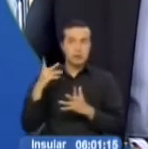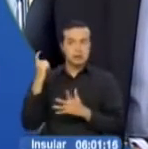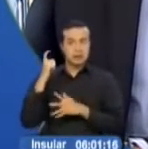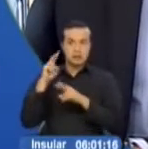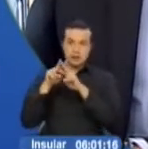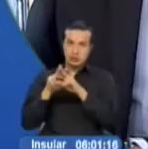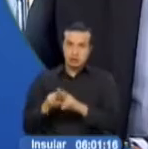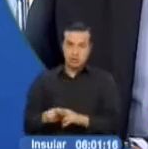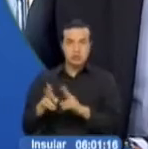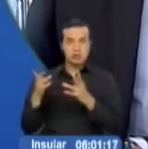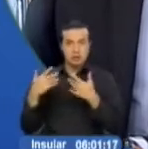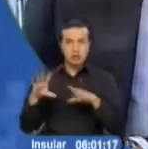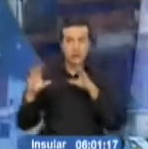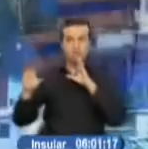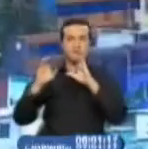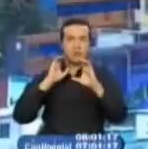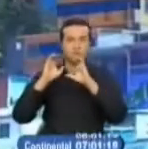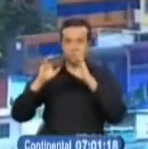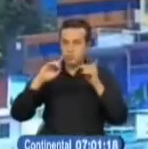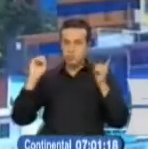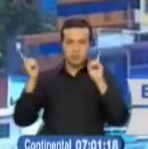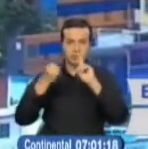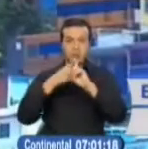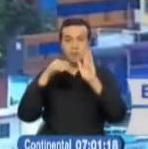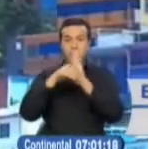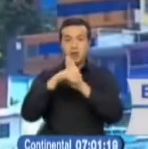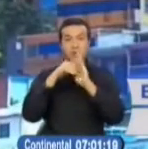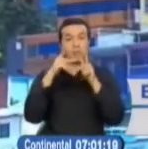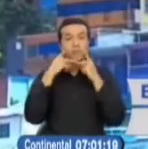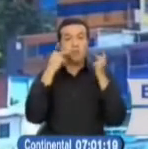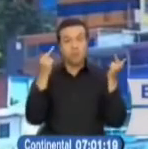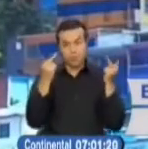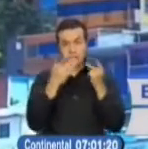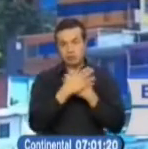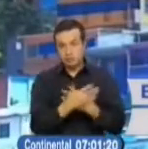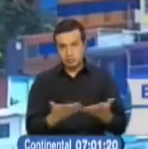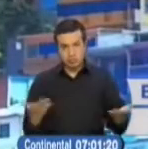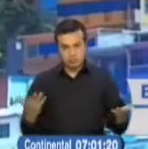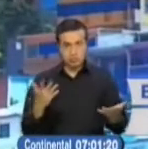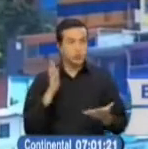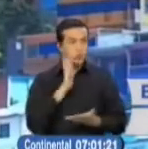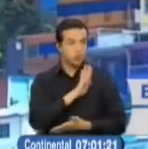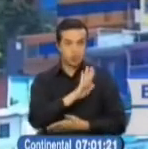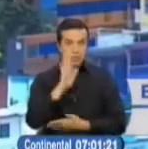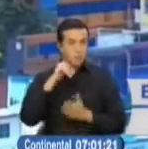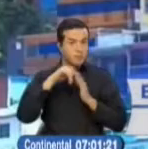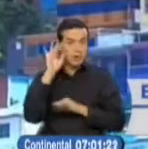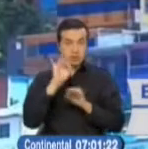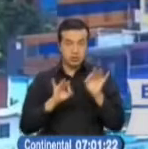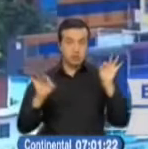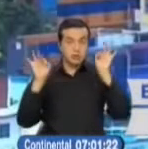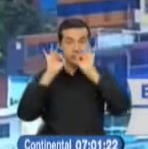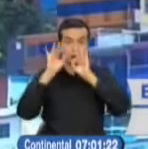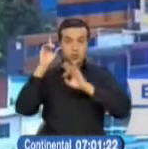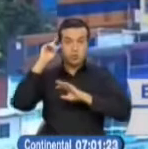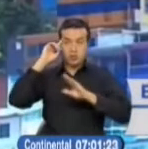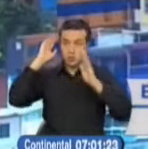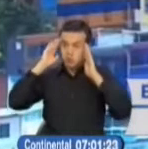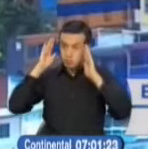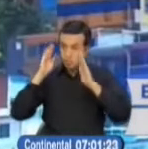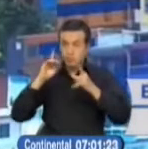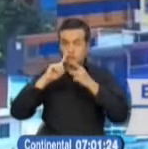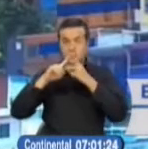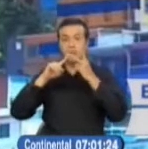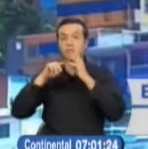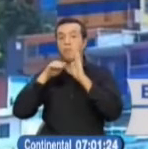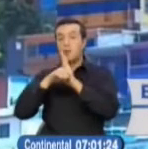revisar. Estamos en conversaciones primero con la banca pública, que es pues quien sostiene sobre todo las políticas del gobierno, pero con la